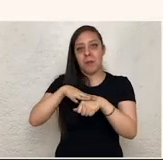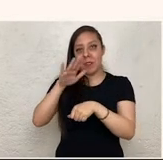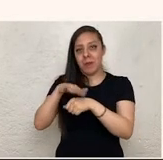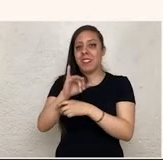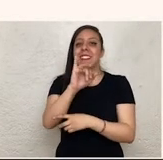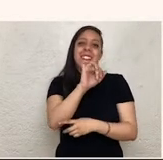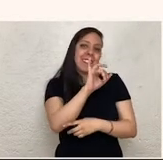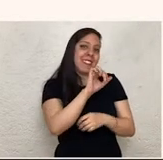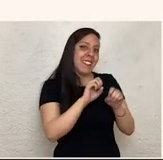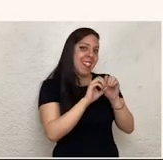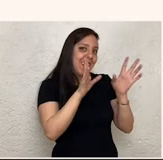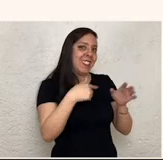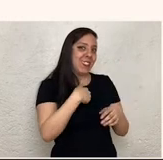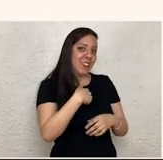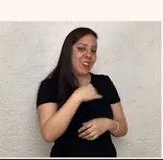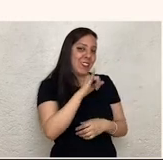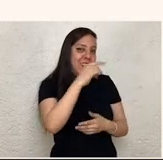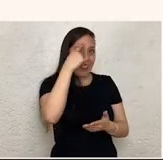discutiendo.